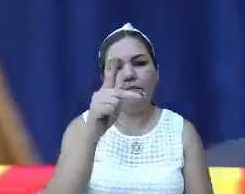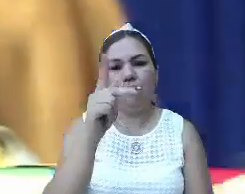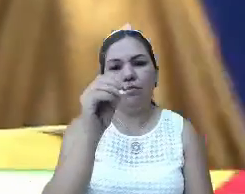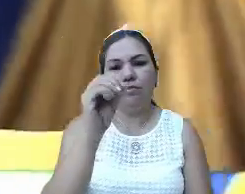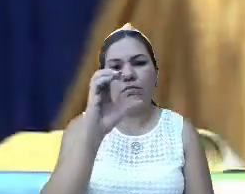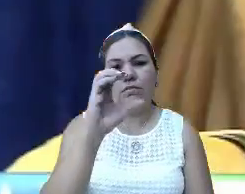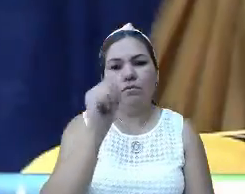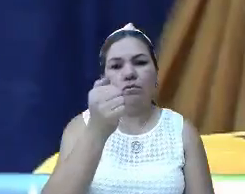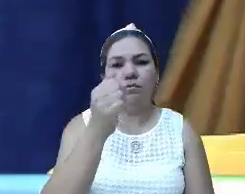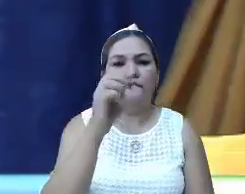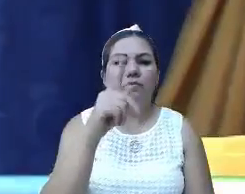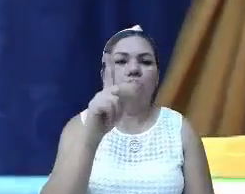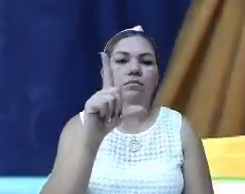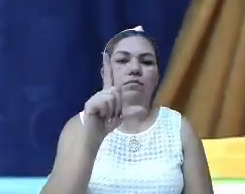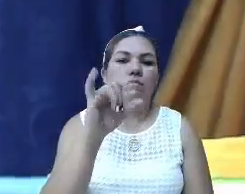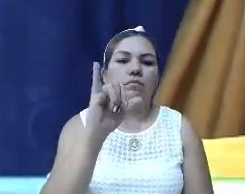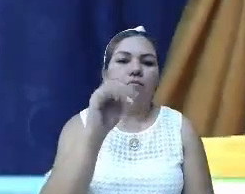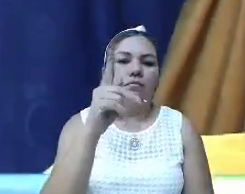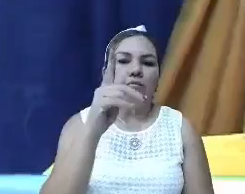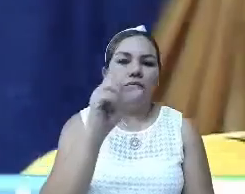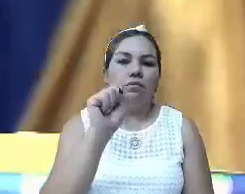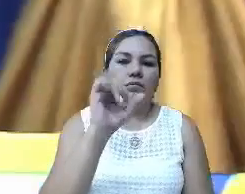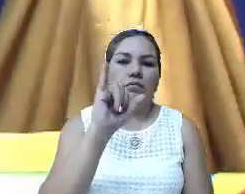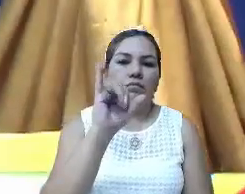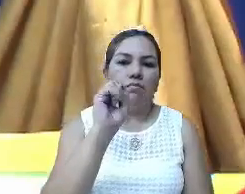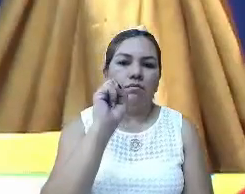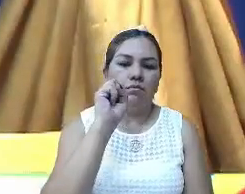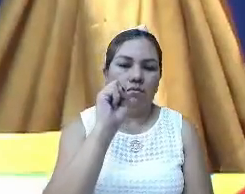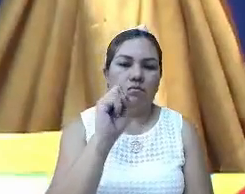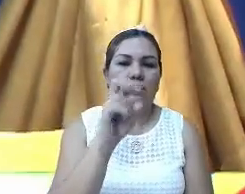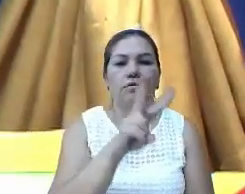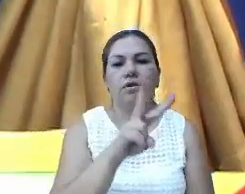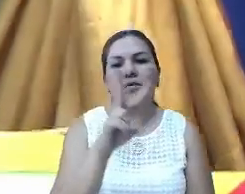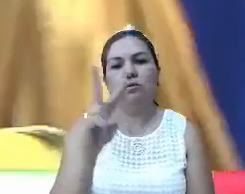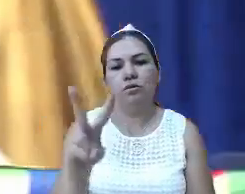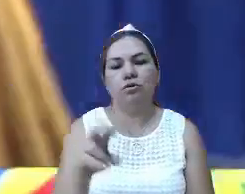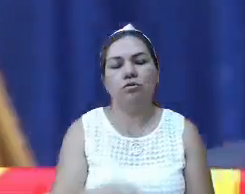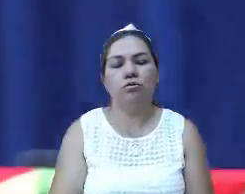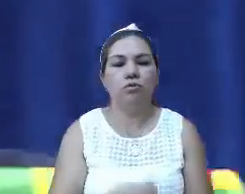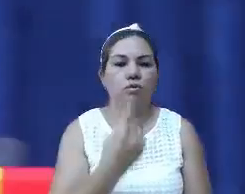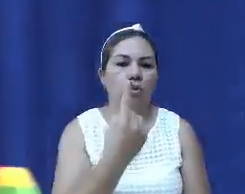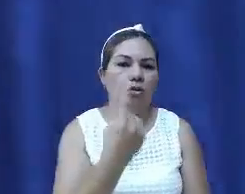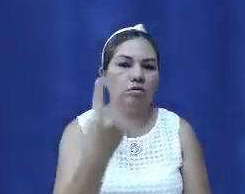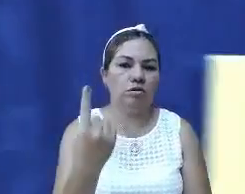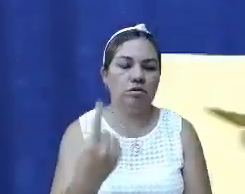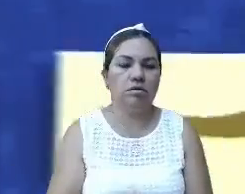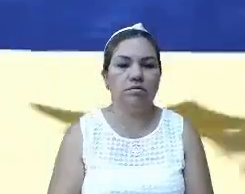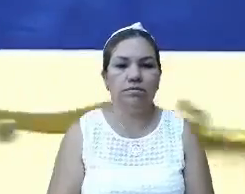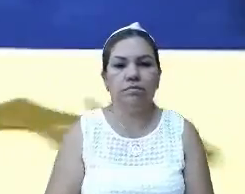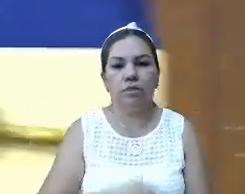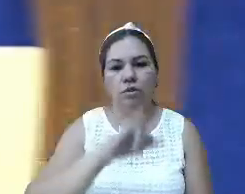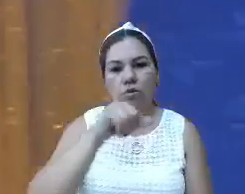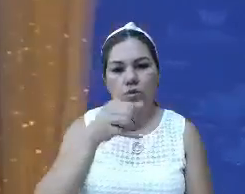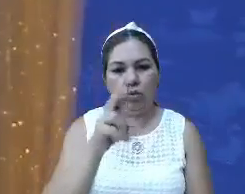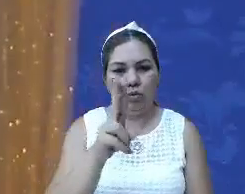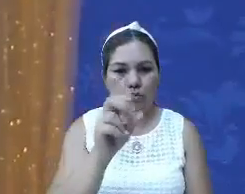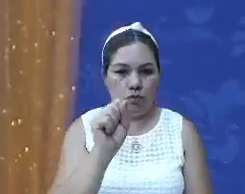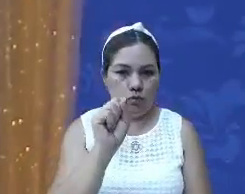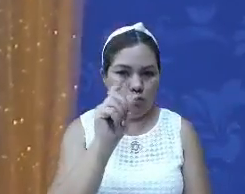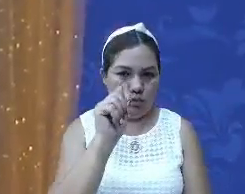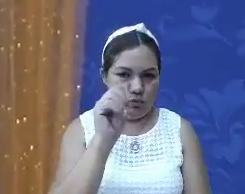es injusto sea injusto todavía, el que es justo practique la justicia todavía.